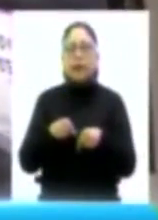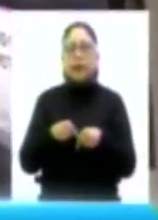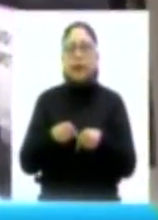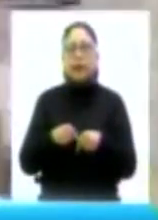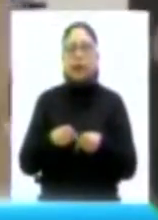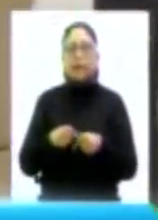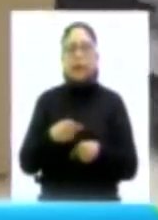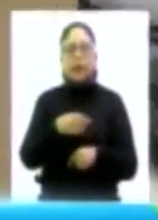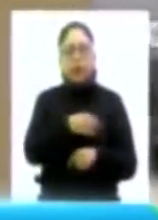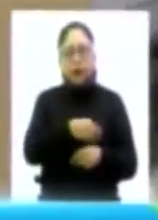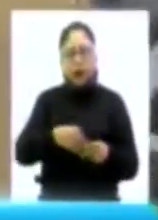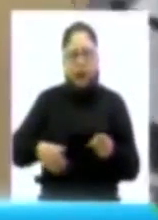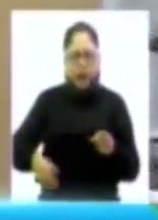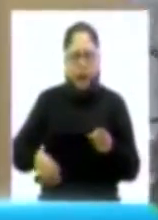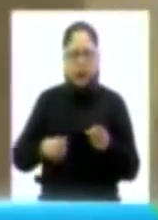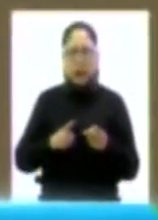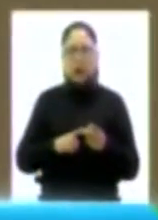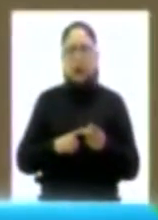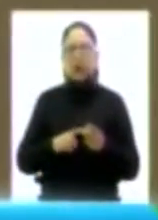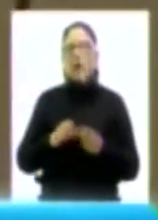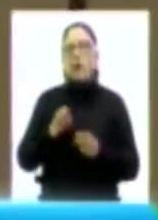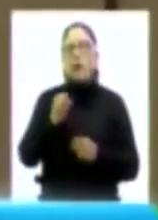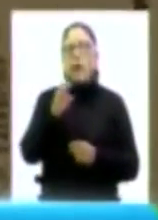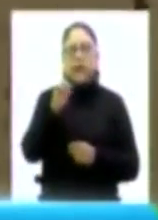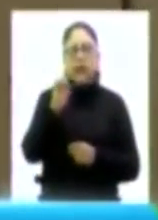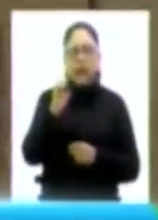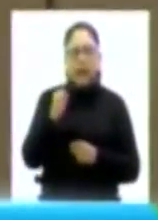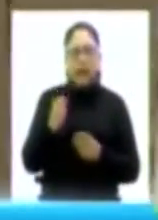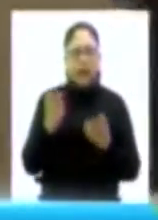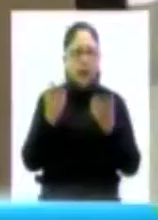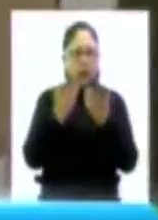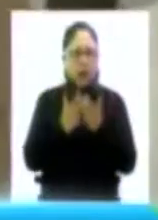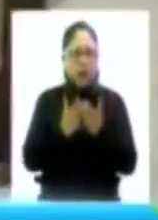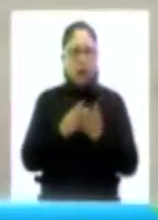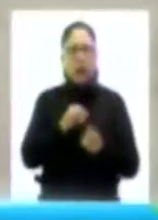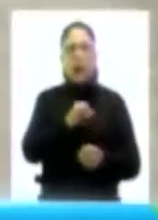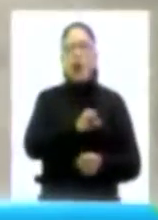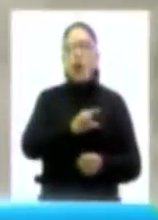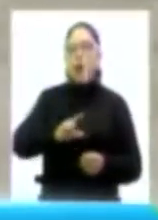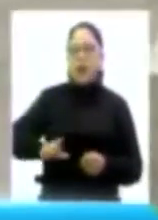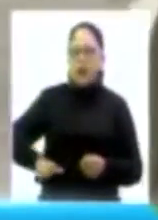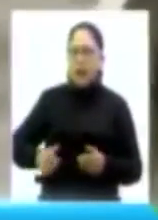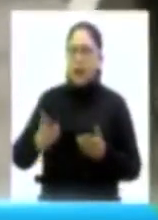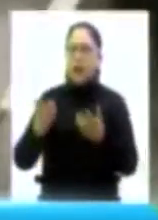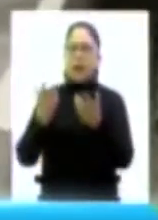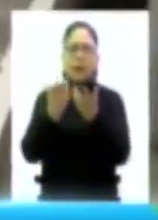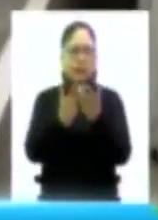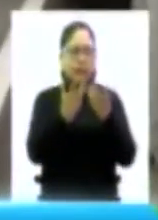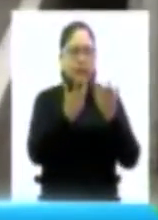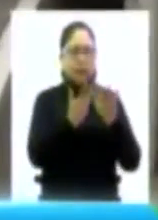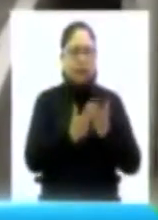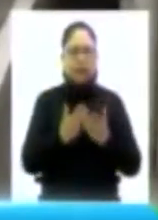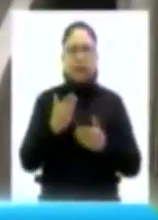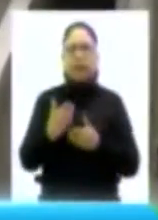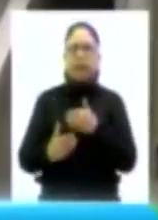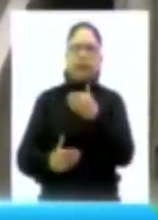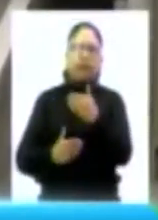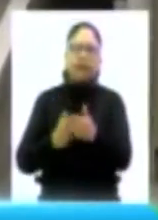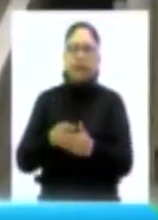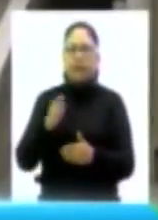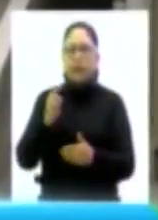a nuestros gobernadores a través de los SEDES, a nuestros municipios, para que se proceda al